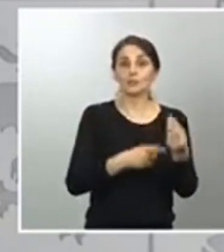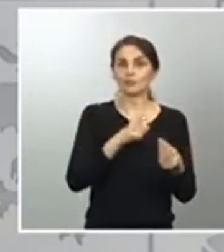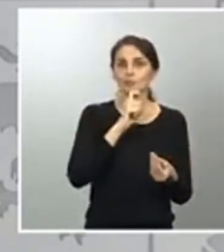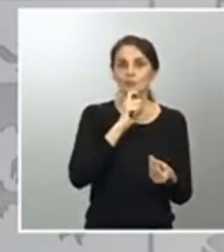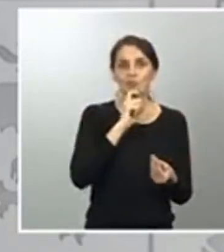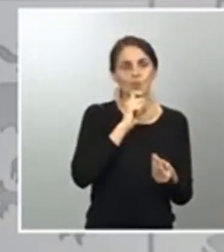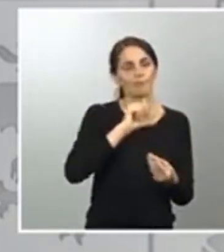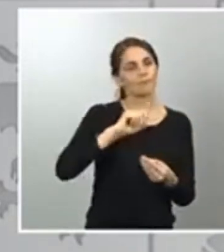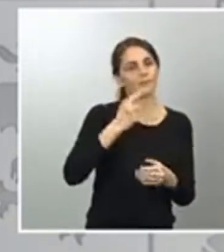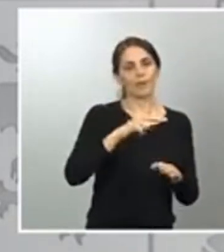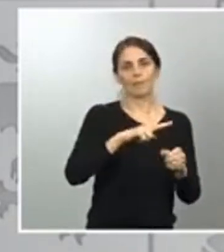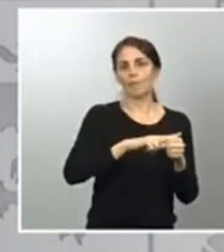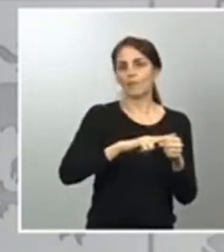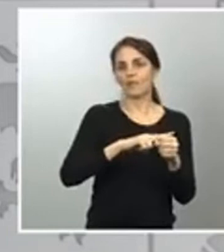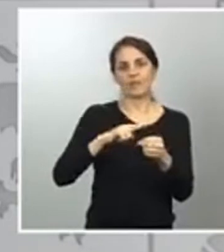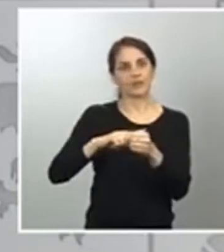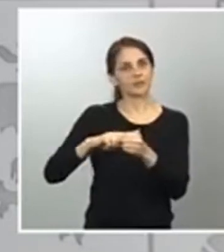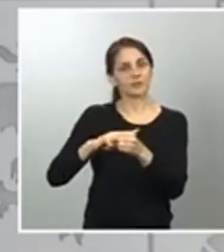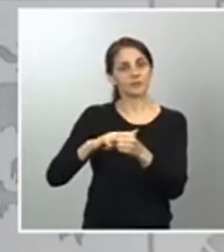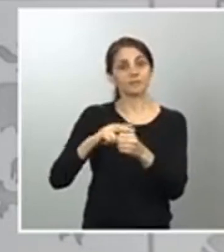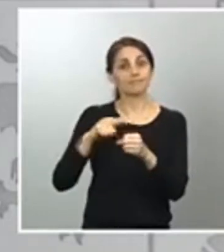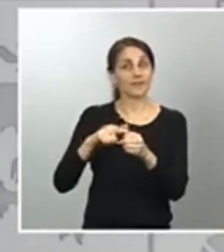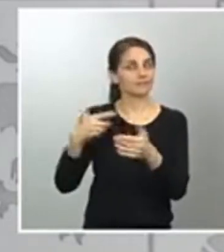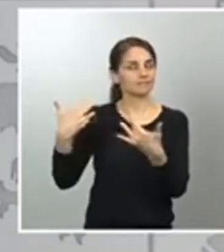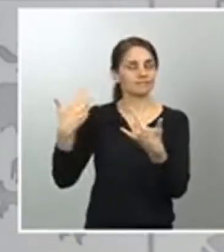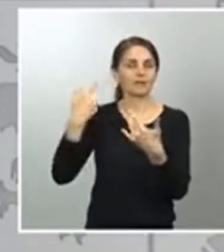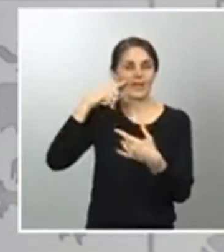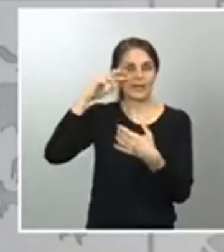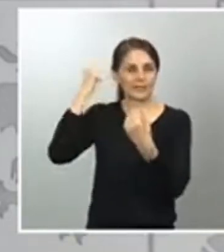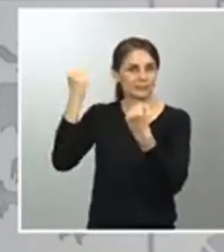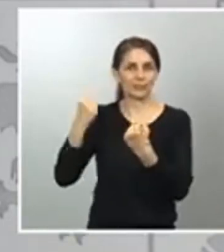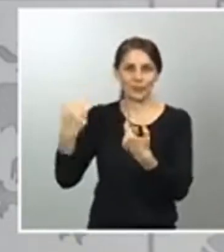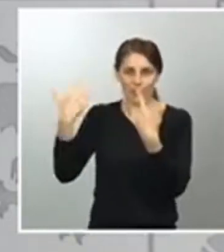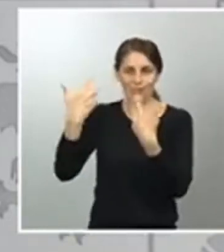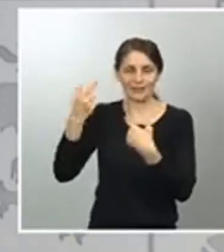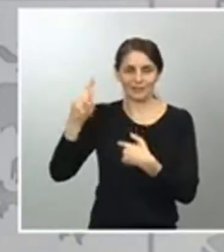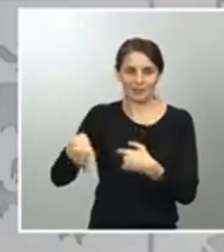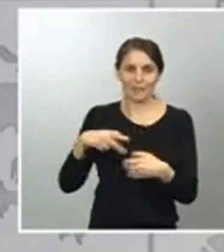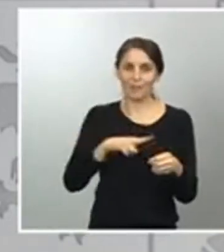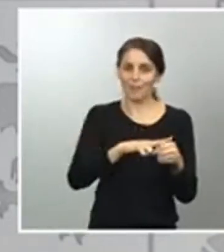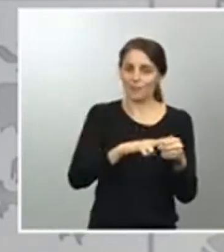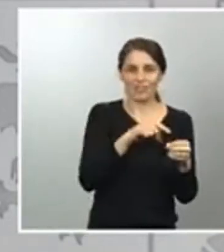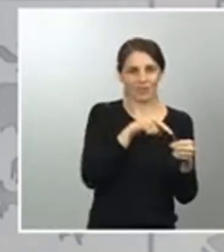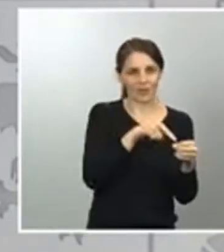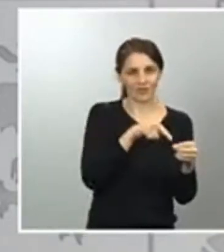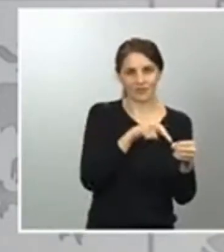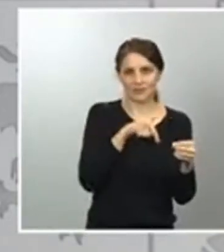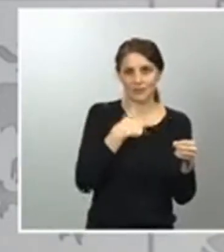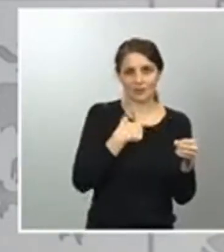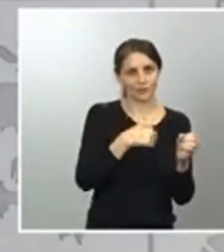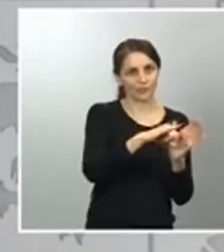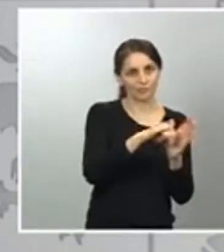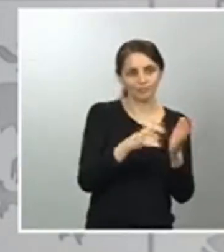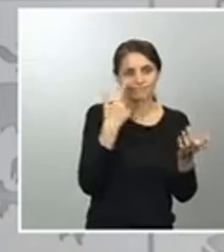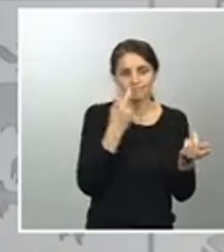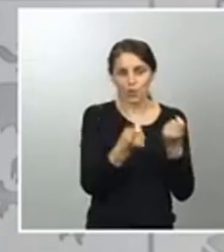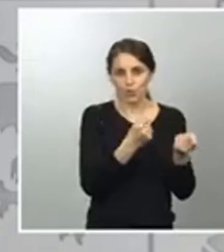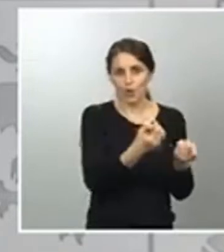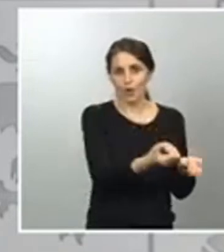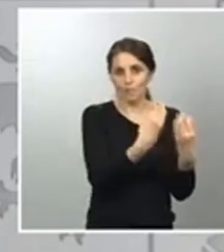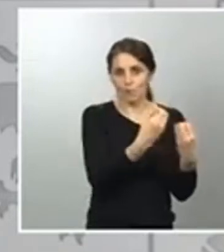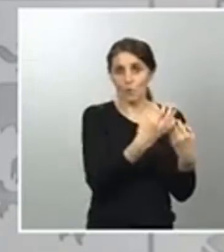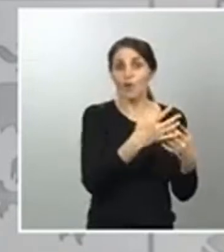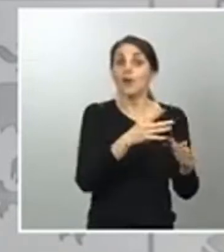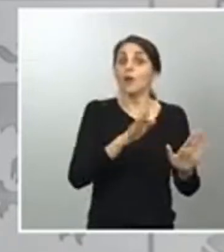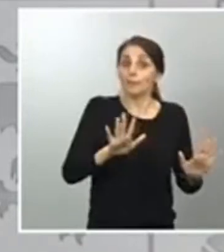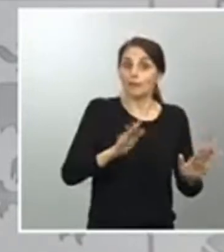hace también pues, los expertos, pero lógicamente también les hemos dejado a las comunidades autónomas que nos presenten